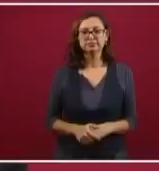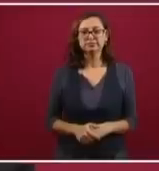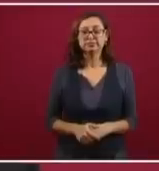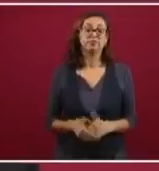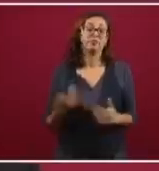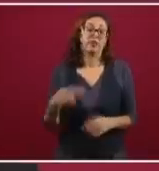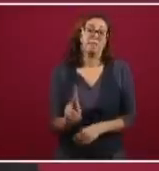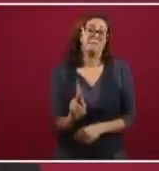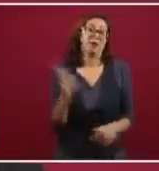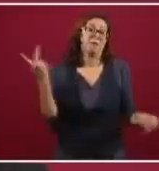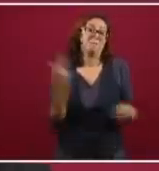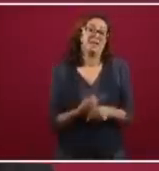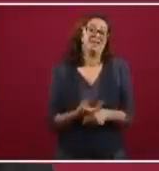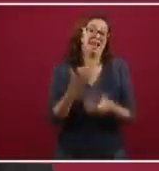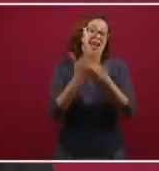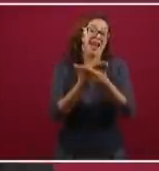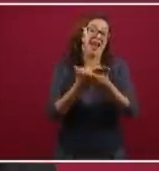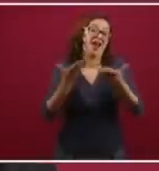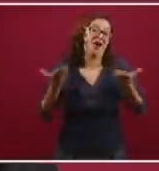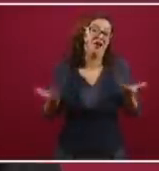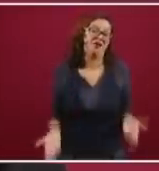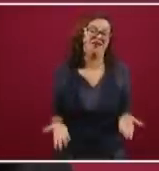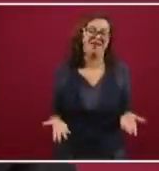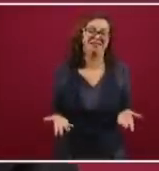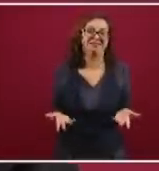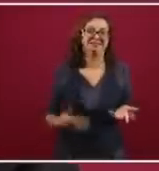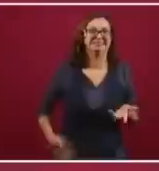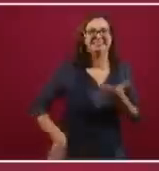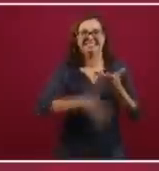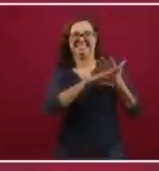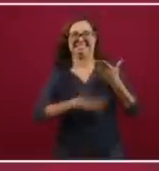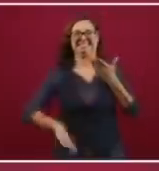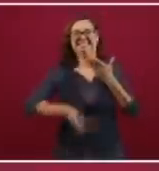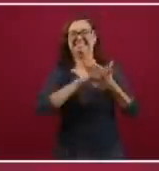Lo que pasa es que ahora pues no han podido